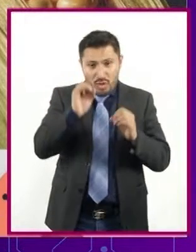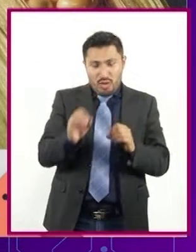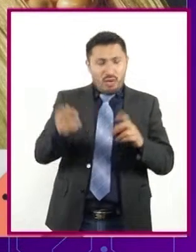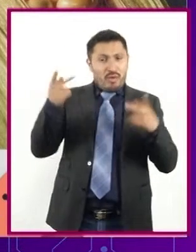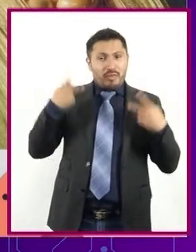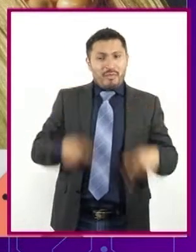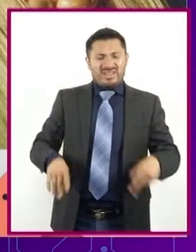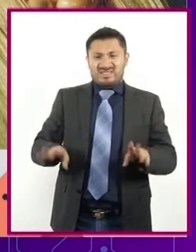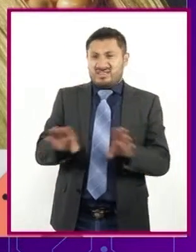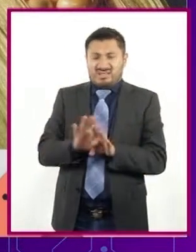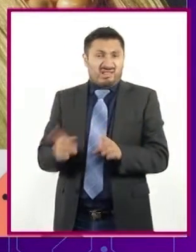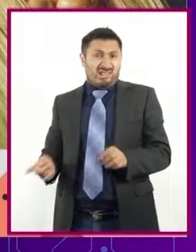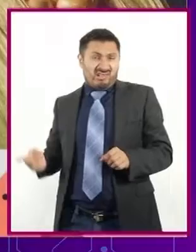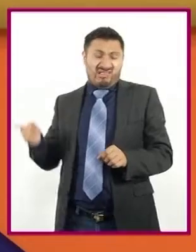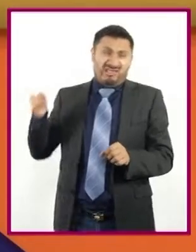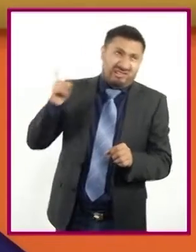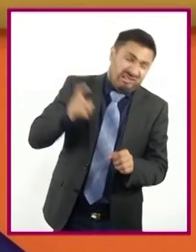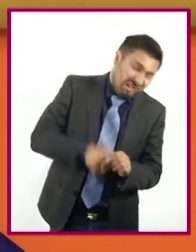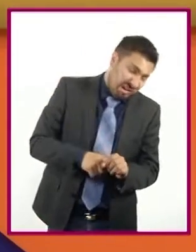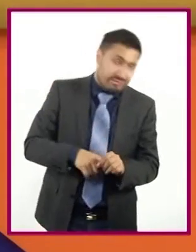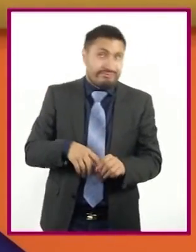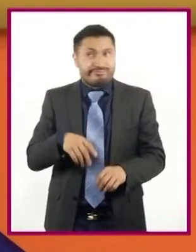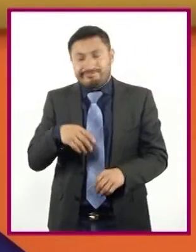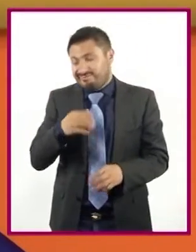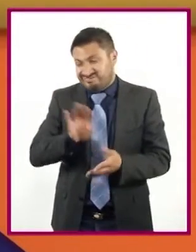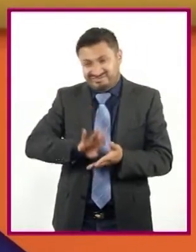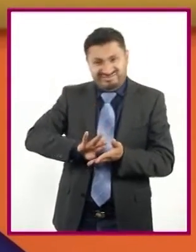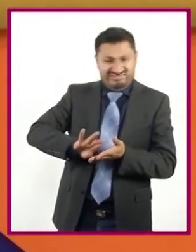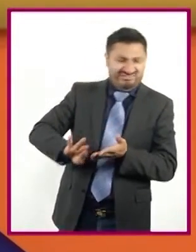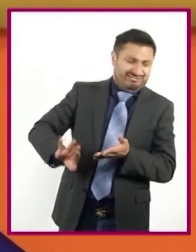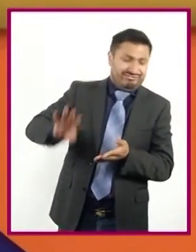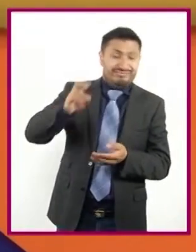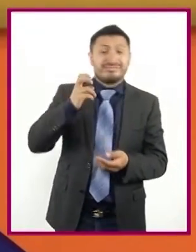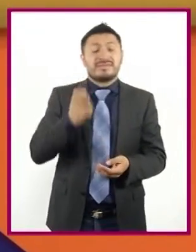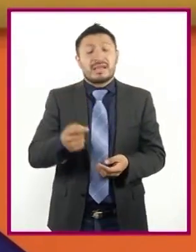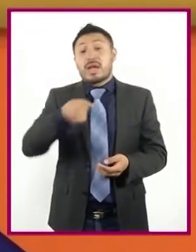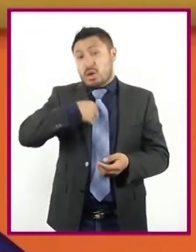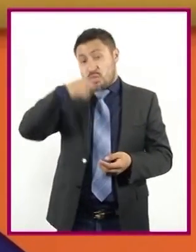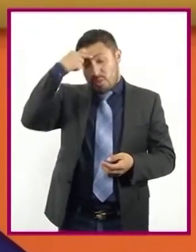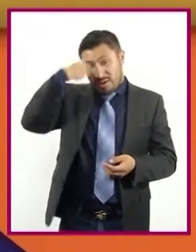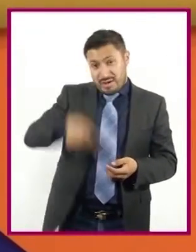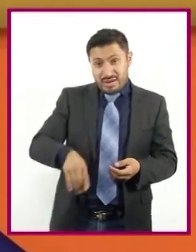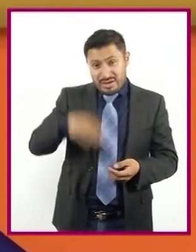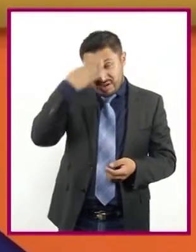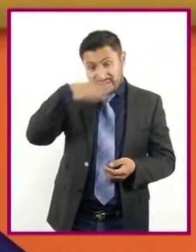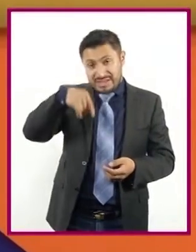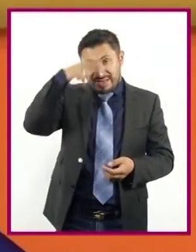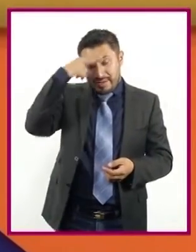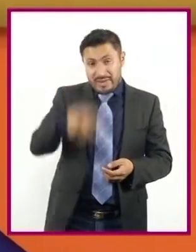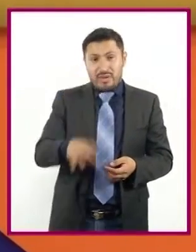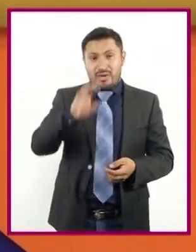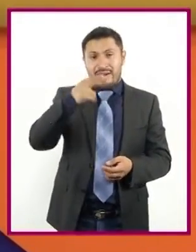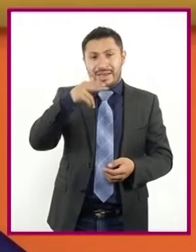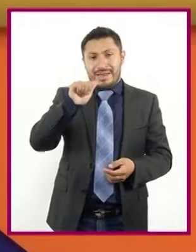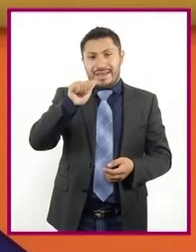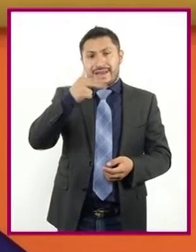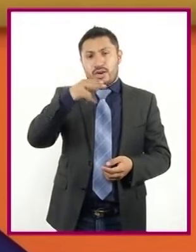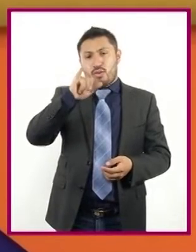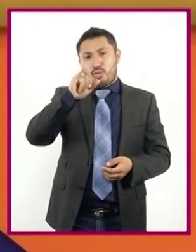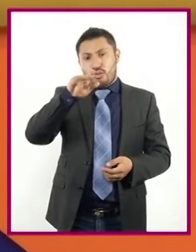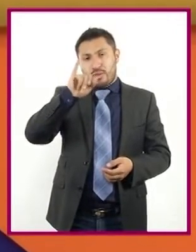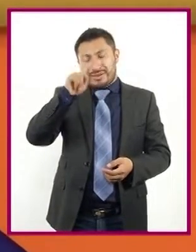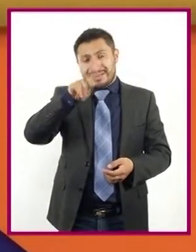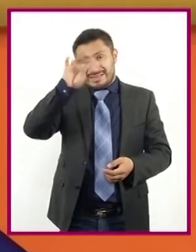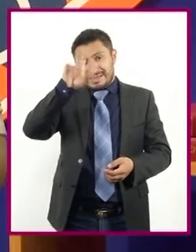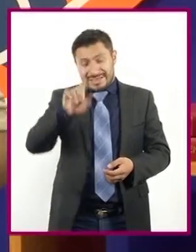desagradable se agrega a los planes sin ser requerida. Profesora, yo sé que en México se le nombra chahuizcle a una enfermedad